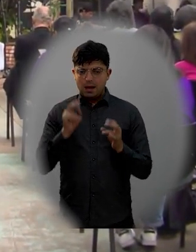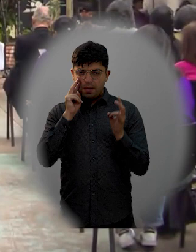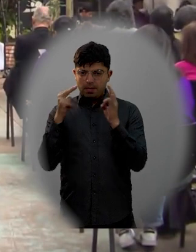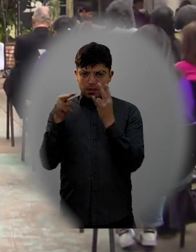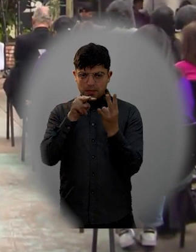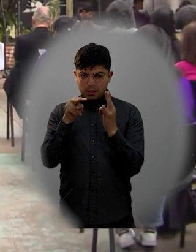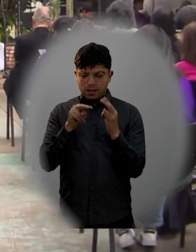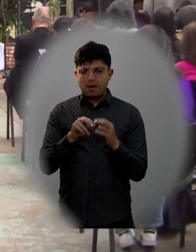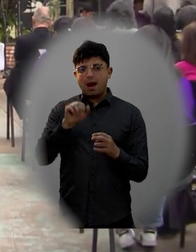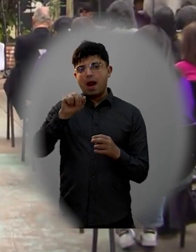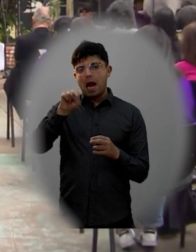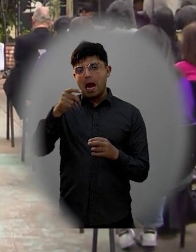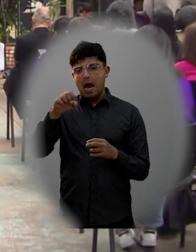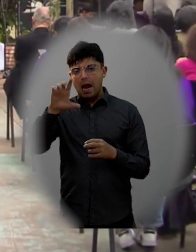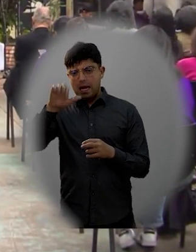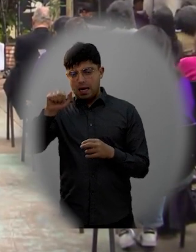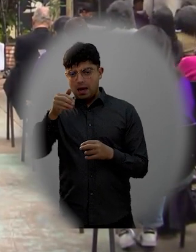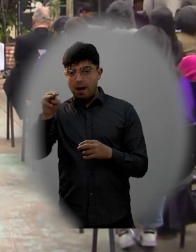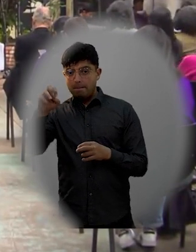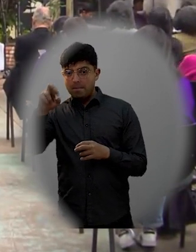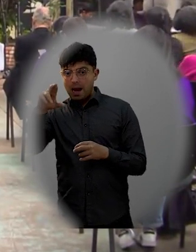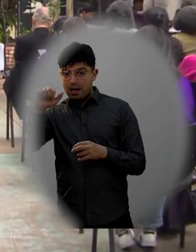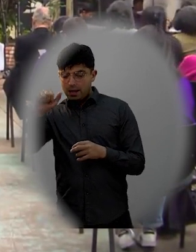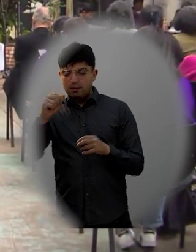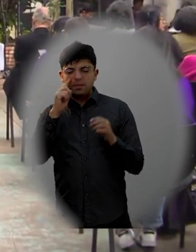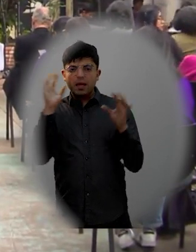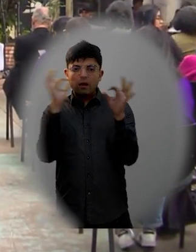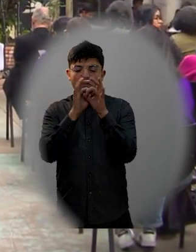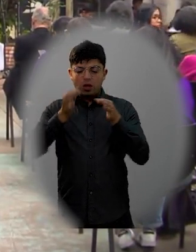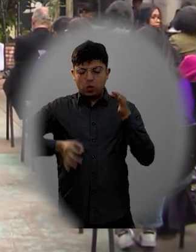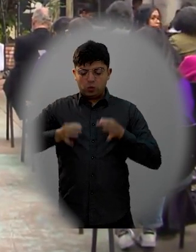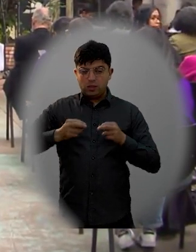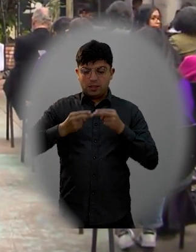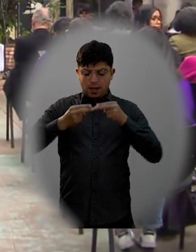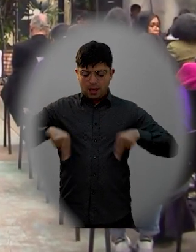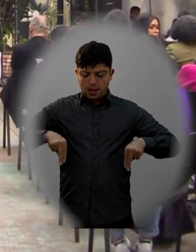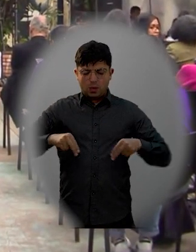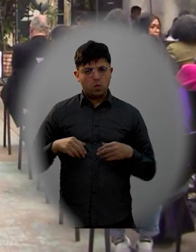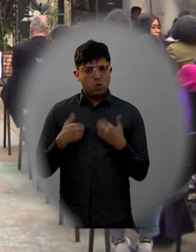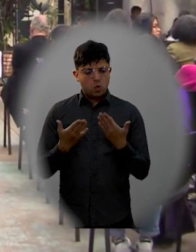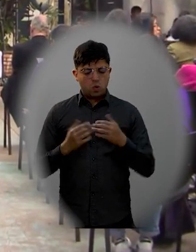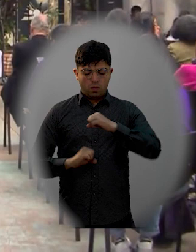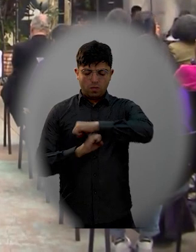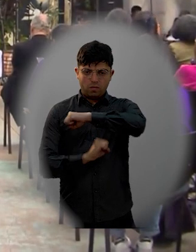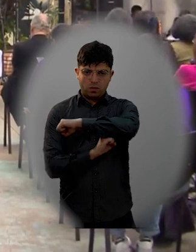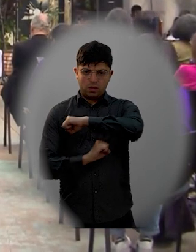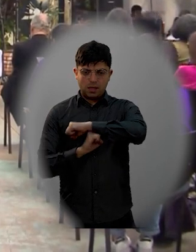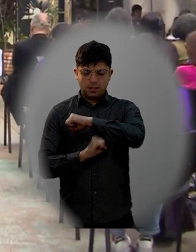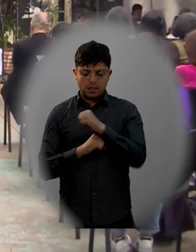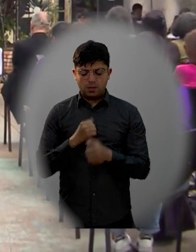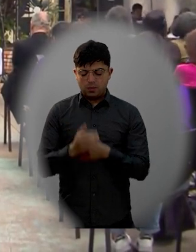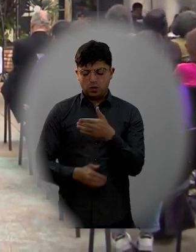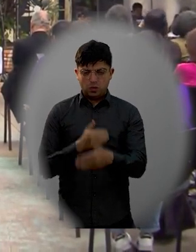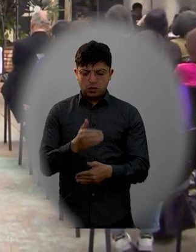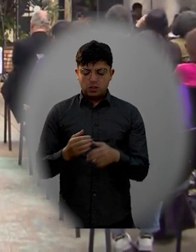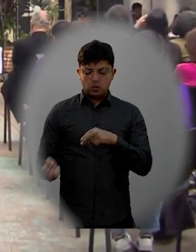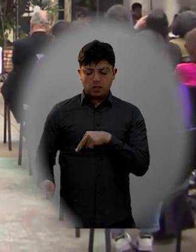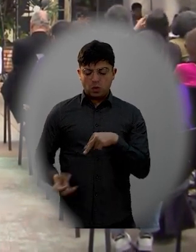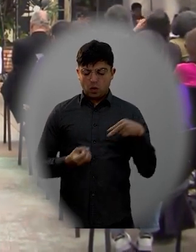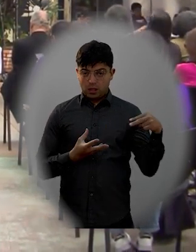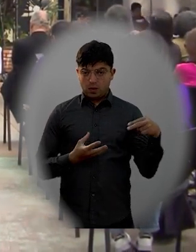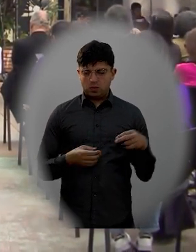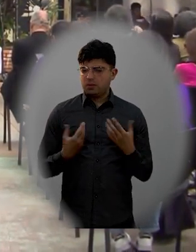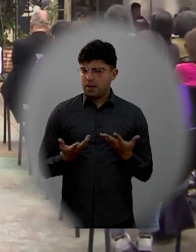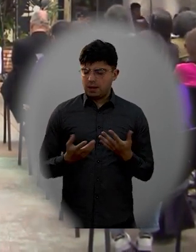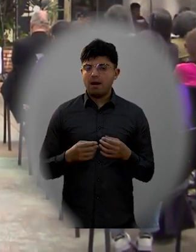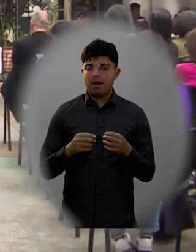perspectiva, Ángela María, desde el enfoque de justicia de género, ¿cómo se puede fortalecer los procesos educativos